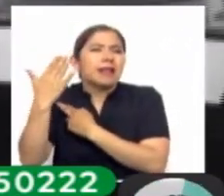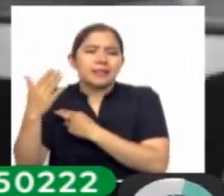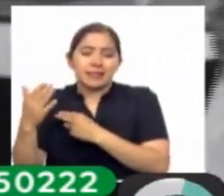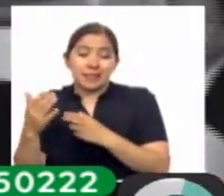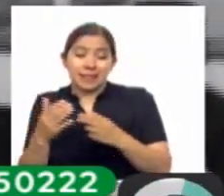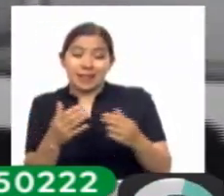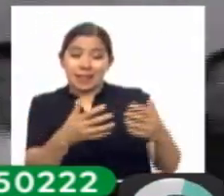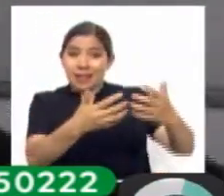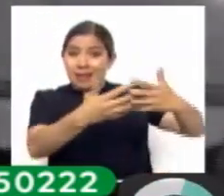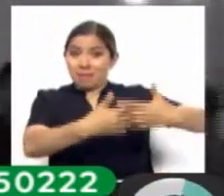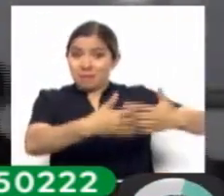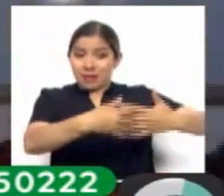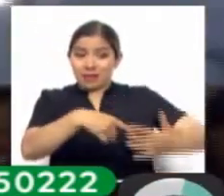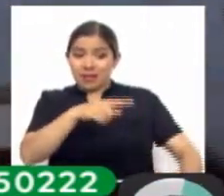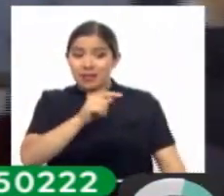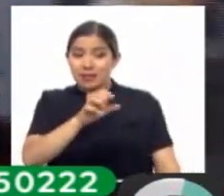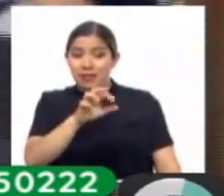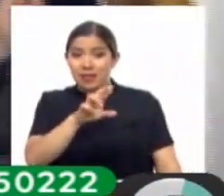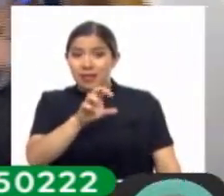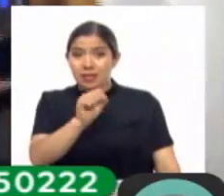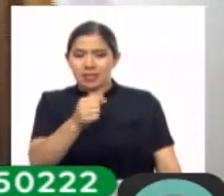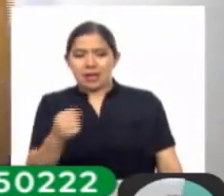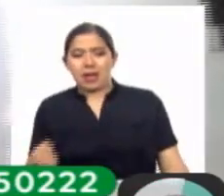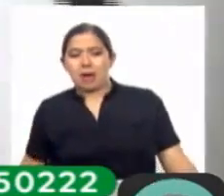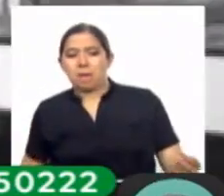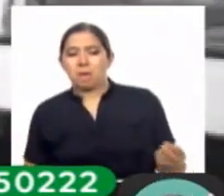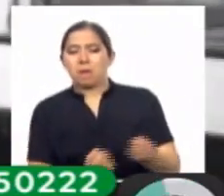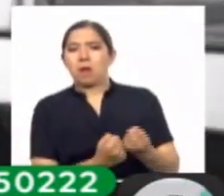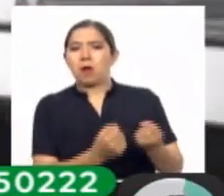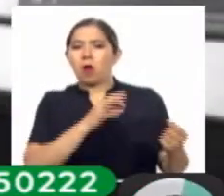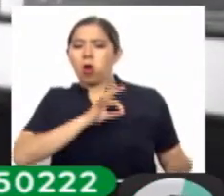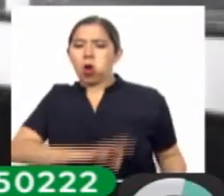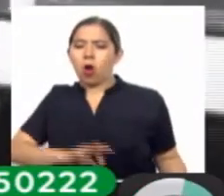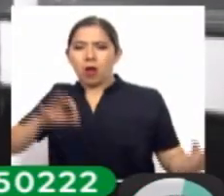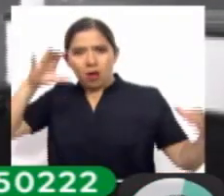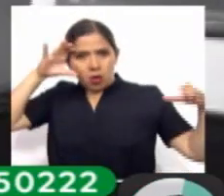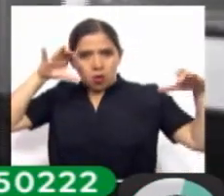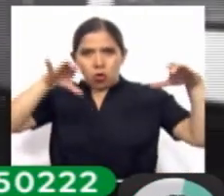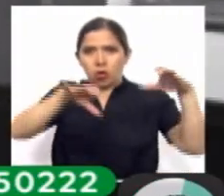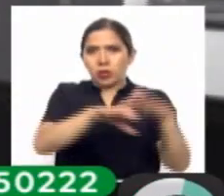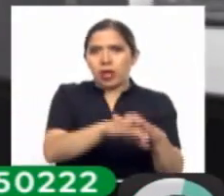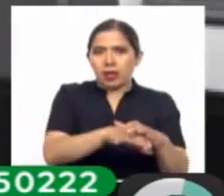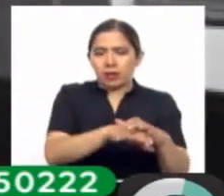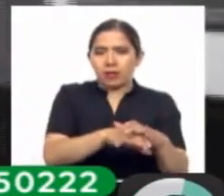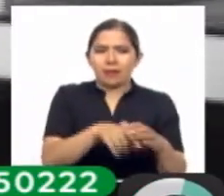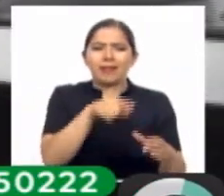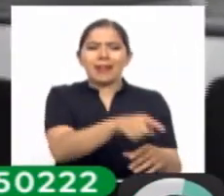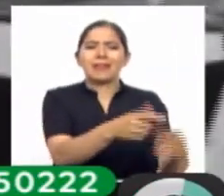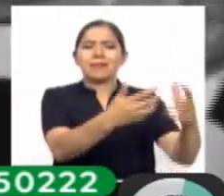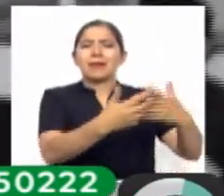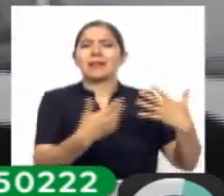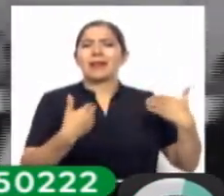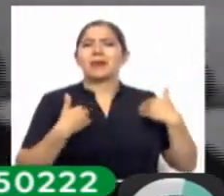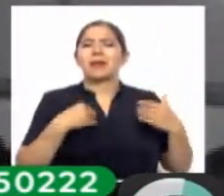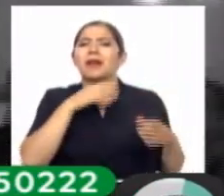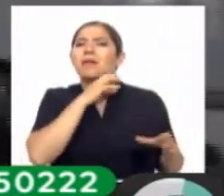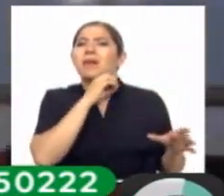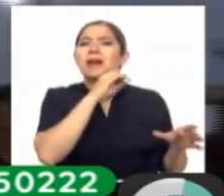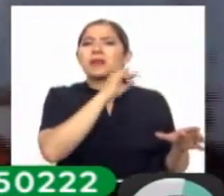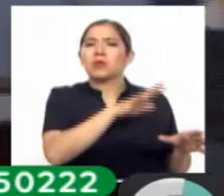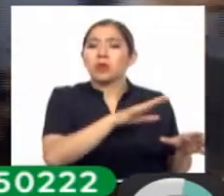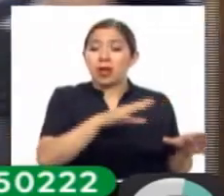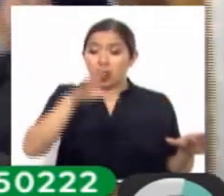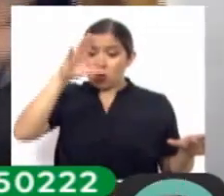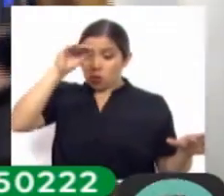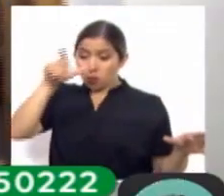contratos a la empresa Terza, encargada del tratamiento de la basura y de la cual su esposa, Maricruz M., era representante